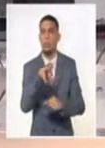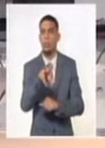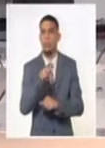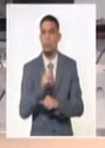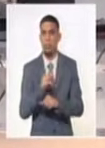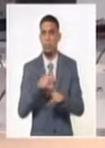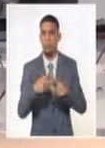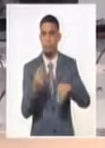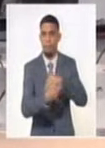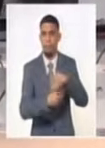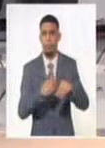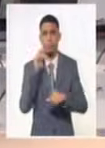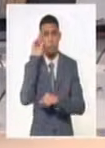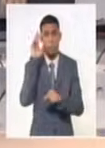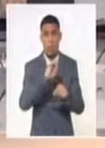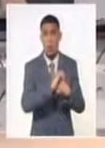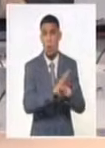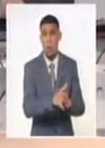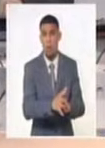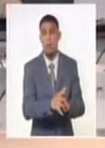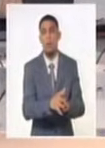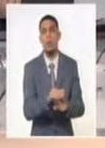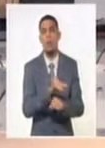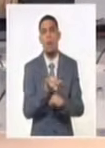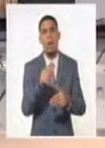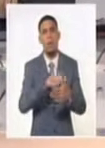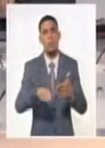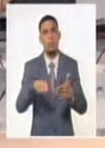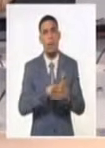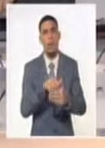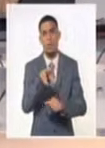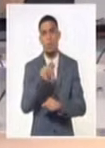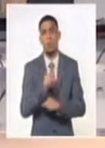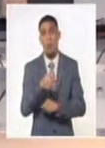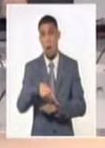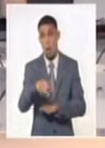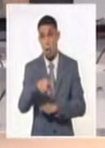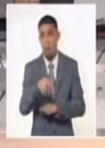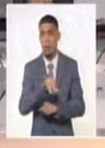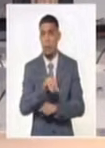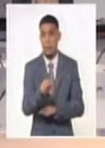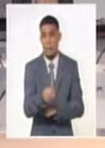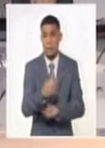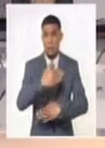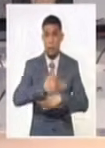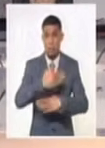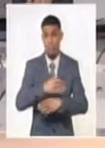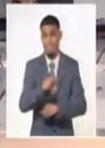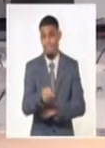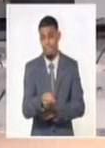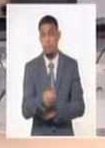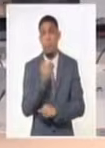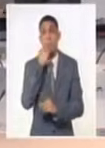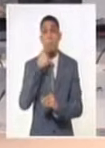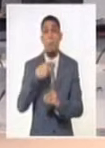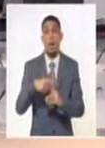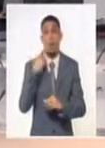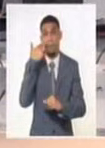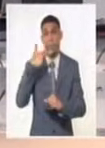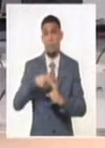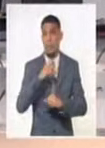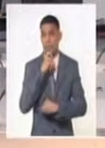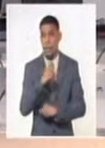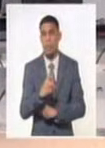como lo hizo la educación, ahora tiene que hacerlo ante este reforzamiento del bloqueo, especialmente el impacto en el combustible y la energía